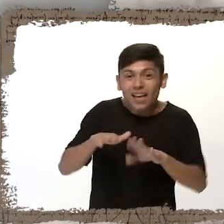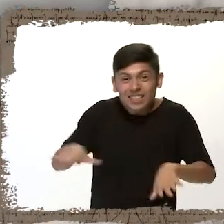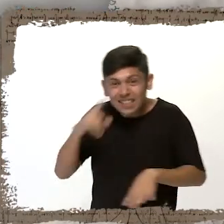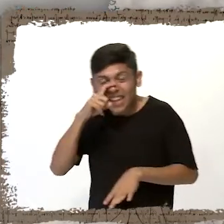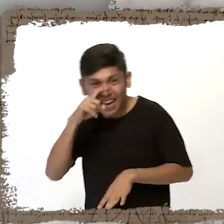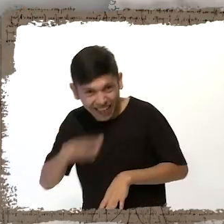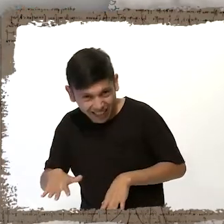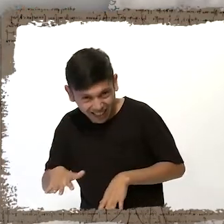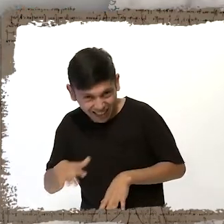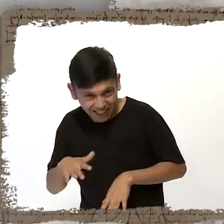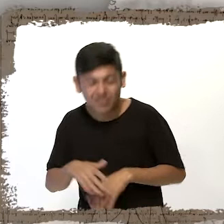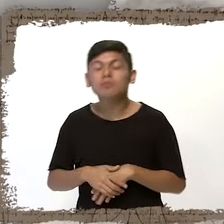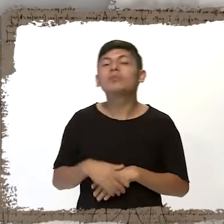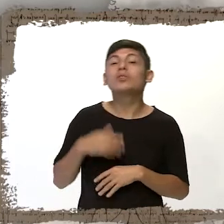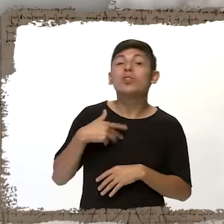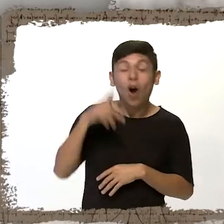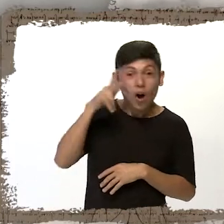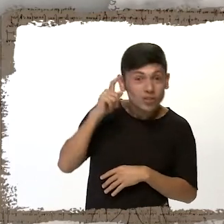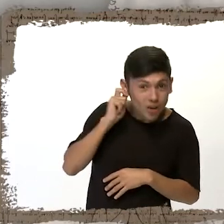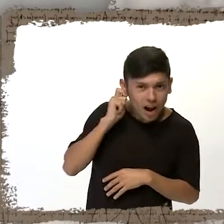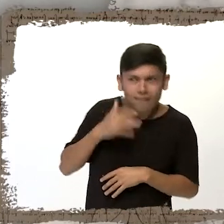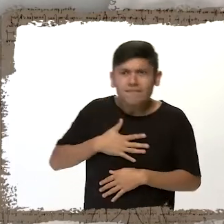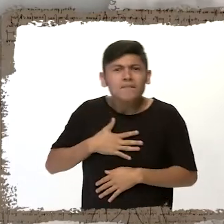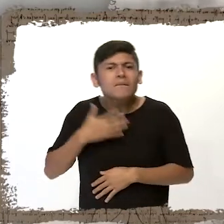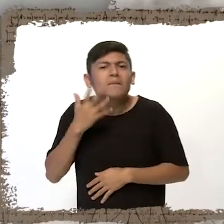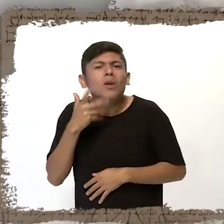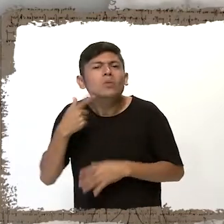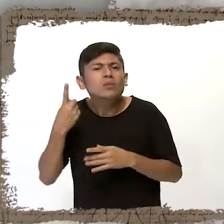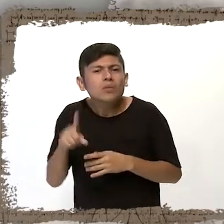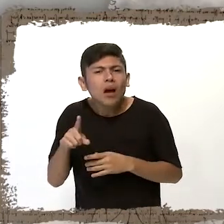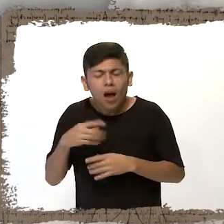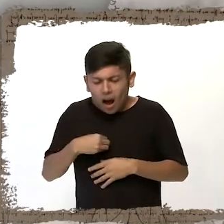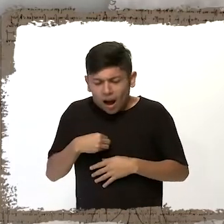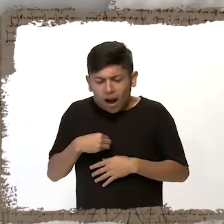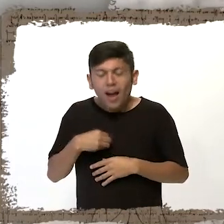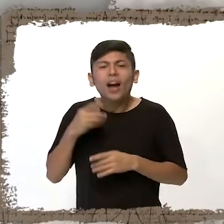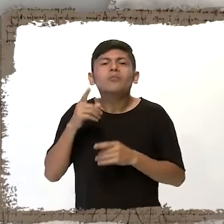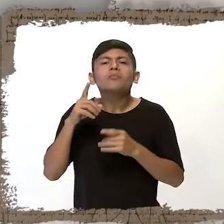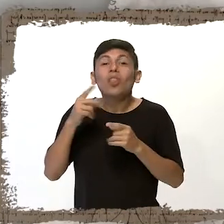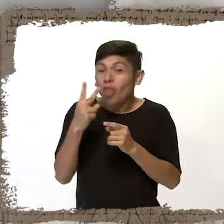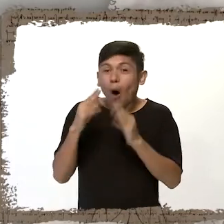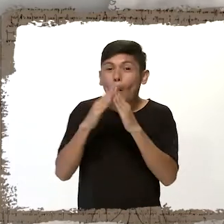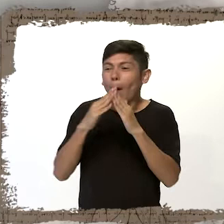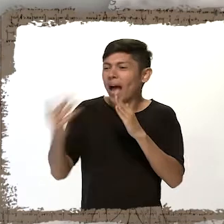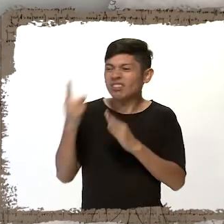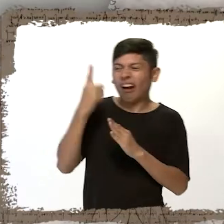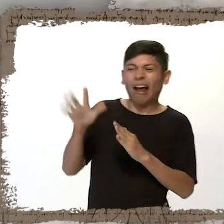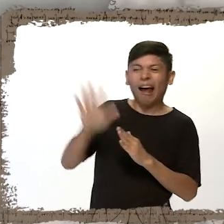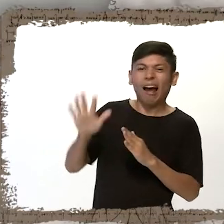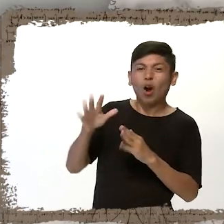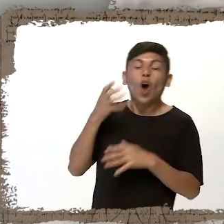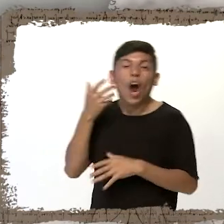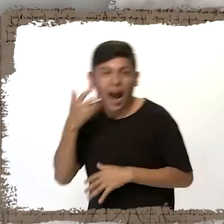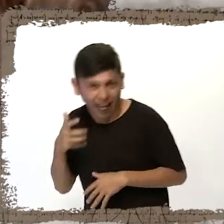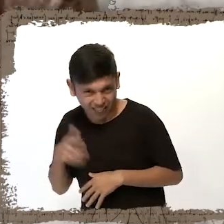enanitos. Hola, yo soy Santino, tengo 8 años. Mi cuento favorito es sobre dos vecinos raros